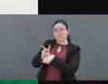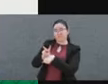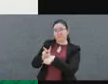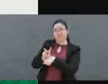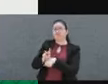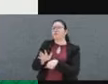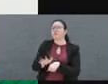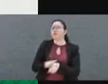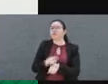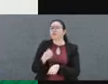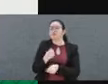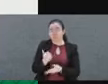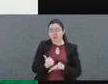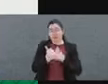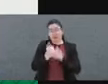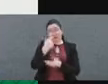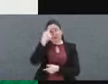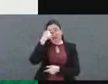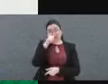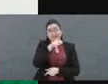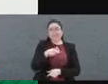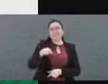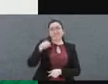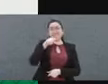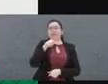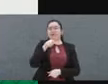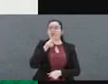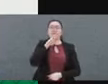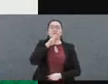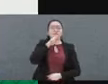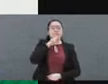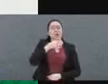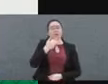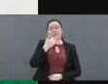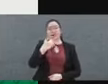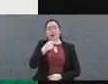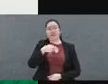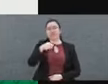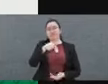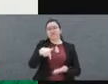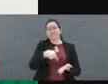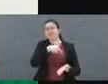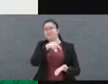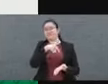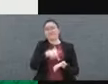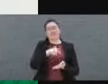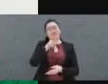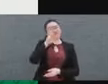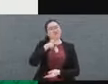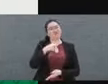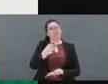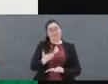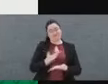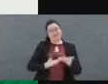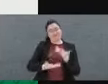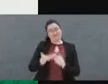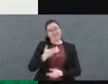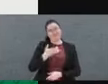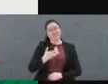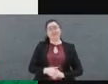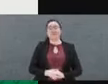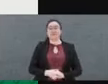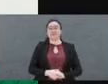para poder conservar en las mejores condiciones a la planta que nos da tanto servicio. La que